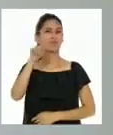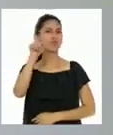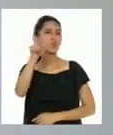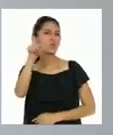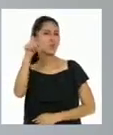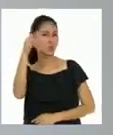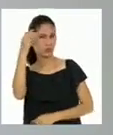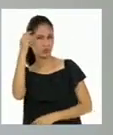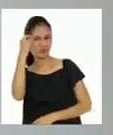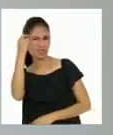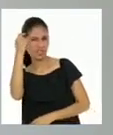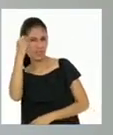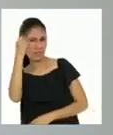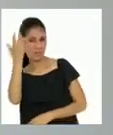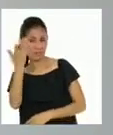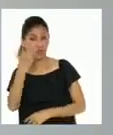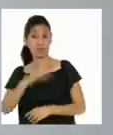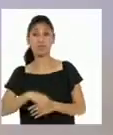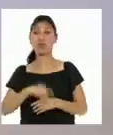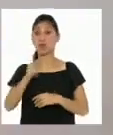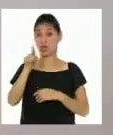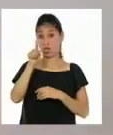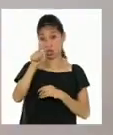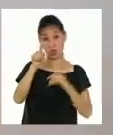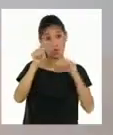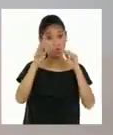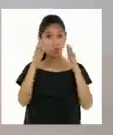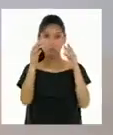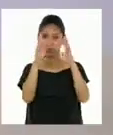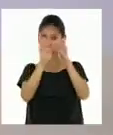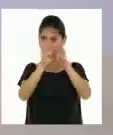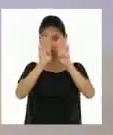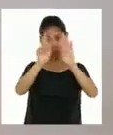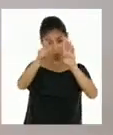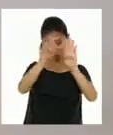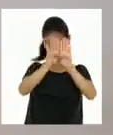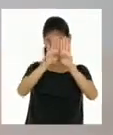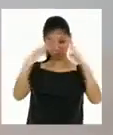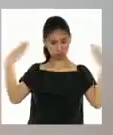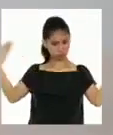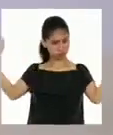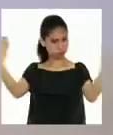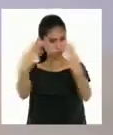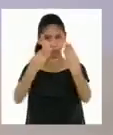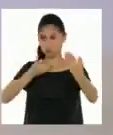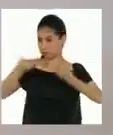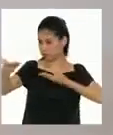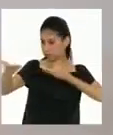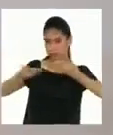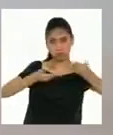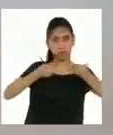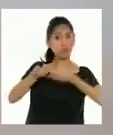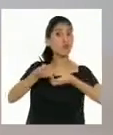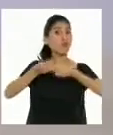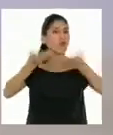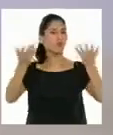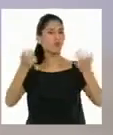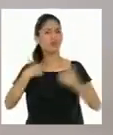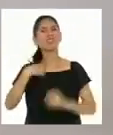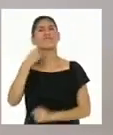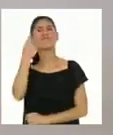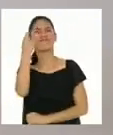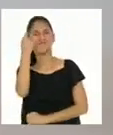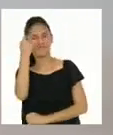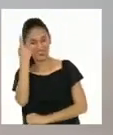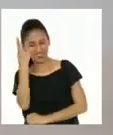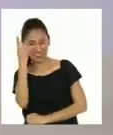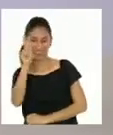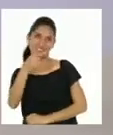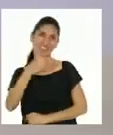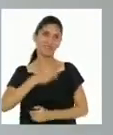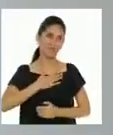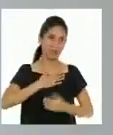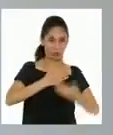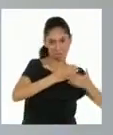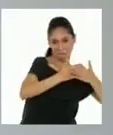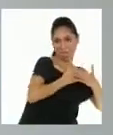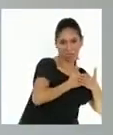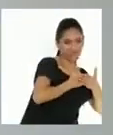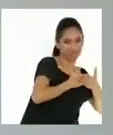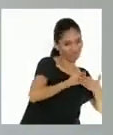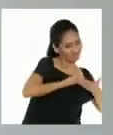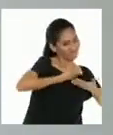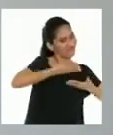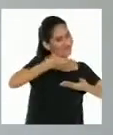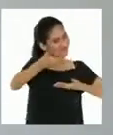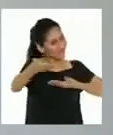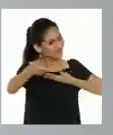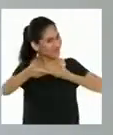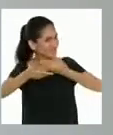el uso de los espacios compartidos? Pues ahora entiendo que ni modo, hay que compartirlos. ¿Crees que